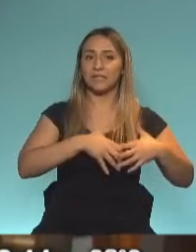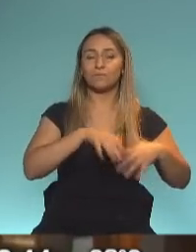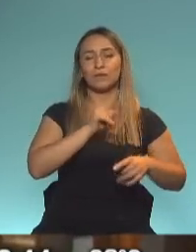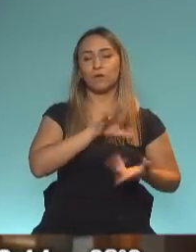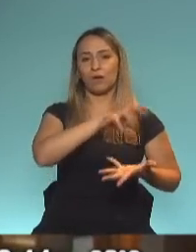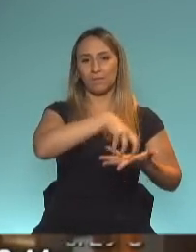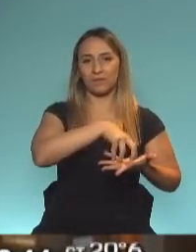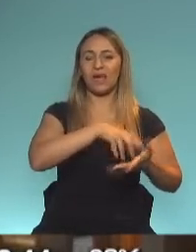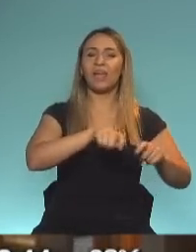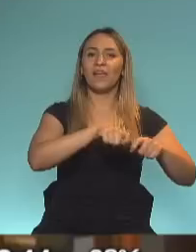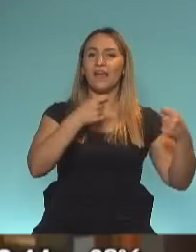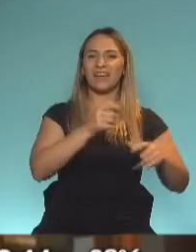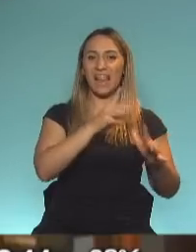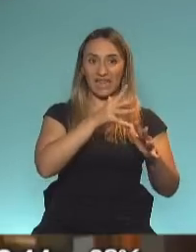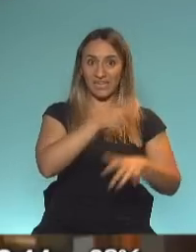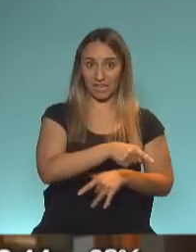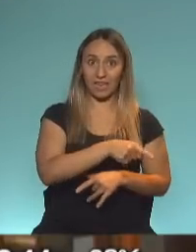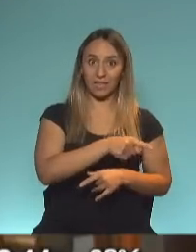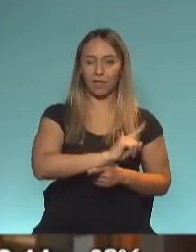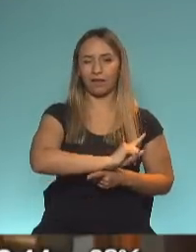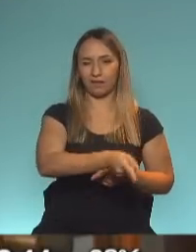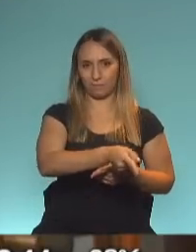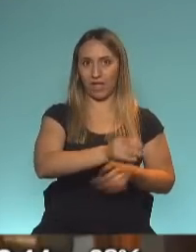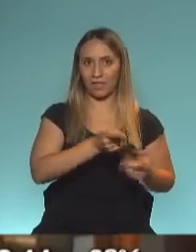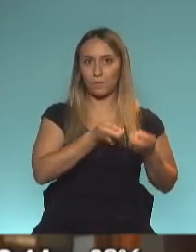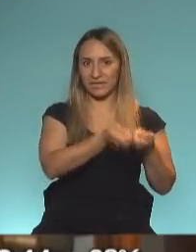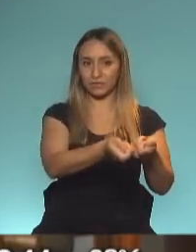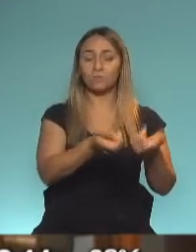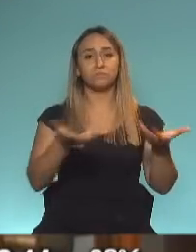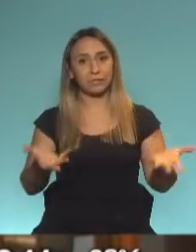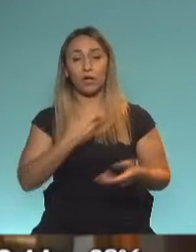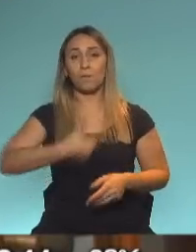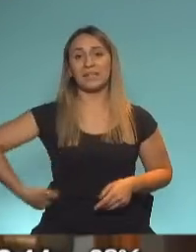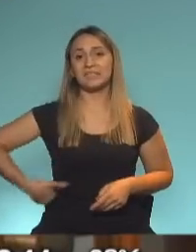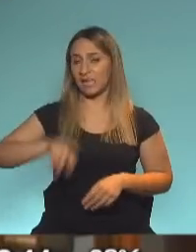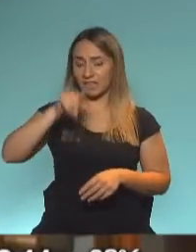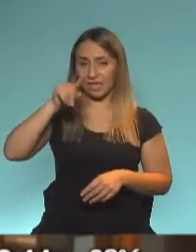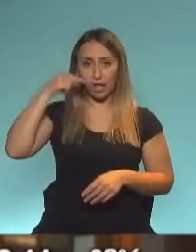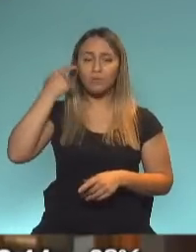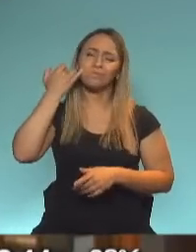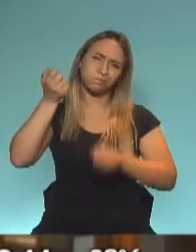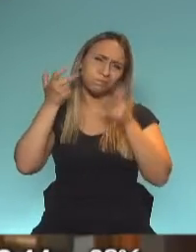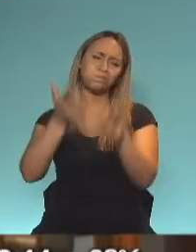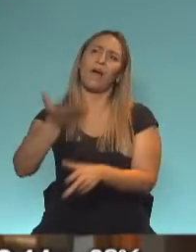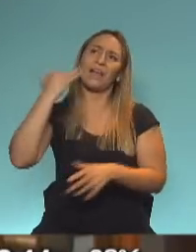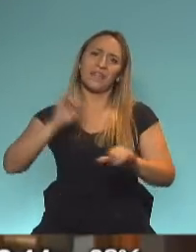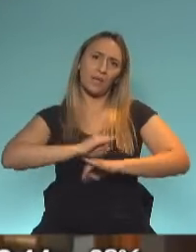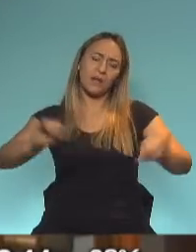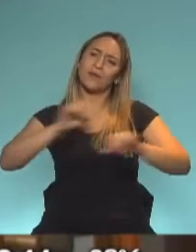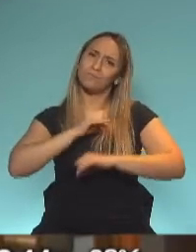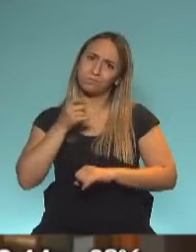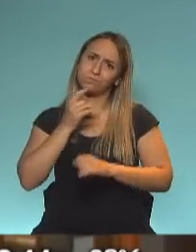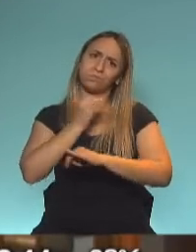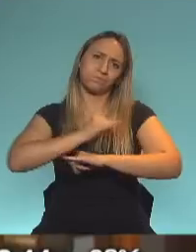Clarín, y es algo que, bueno, el presidente de la Nación viene diciendo hace mucho tiempo, ya lo decía en su campaña, el mal